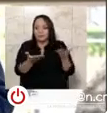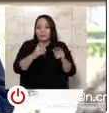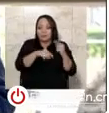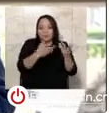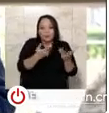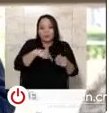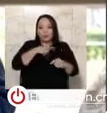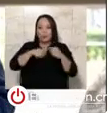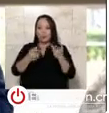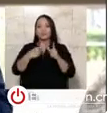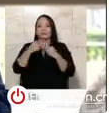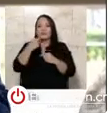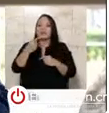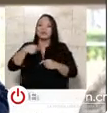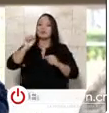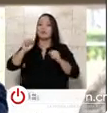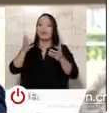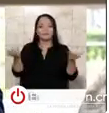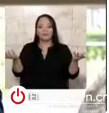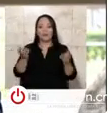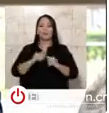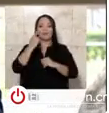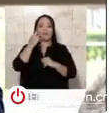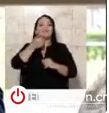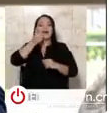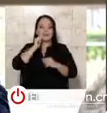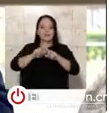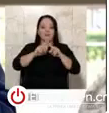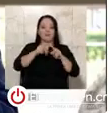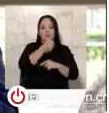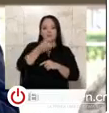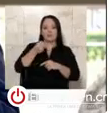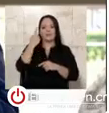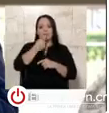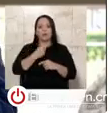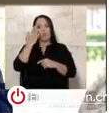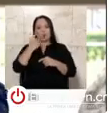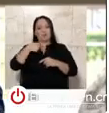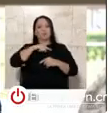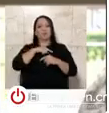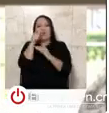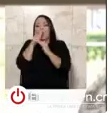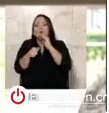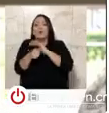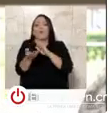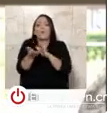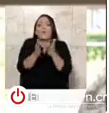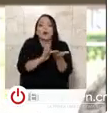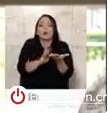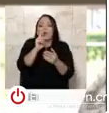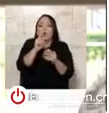señor presidente. Ayer varios medios me consultaron que por qué estábamos ocultando la muerte de un policía penitenciario dentro del